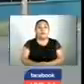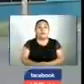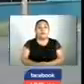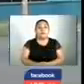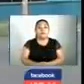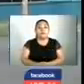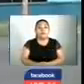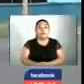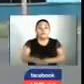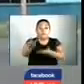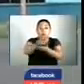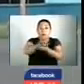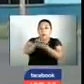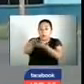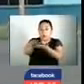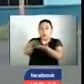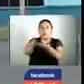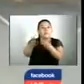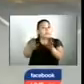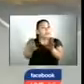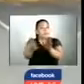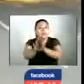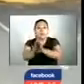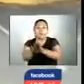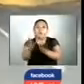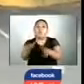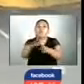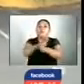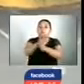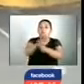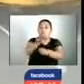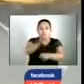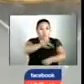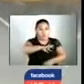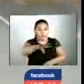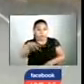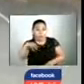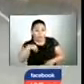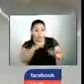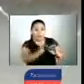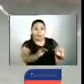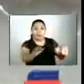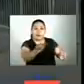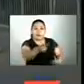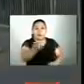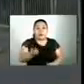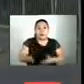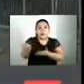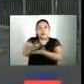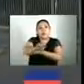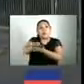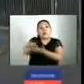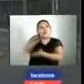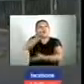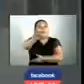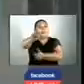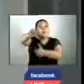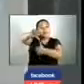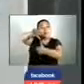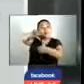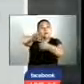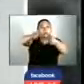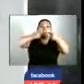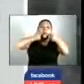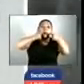El colegio Más registra el contagio de COVID-19 en familiares de estudiantes. El Colegio Centroamérica, a través de un